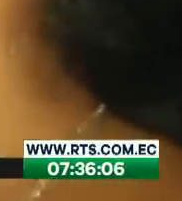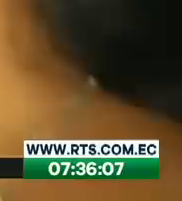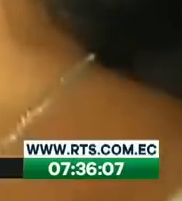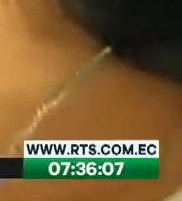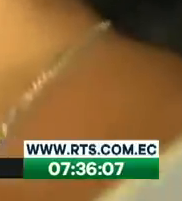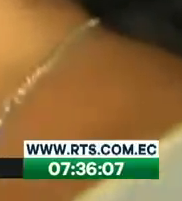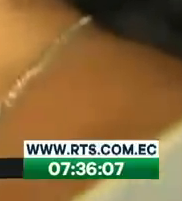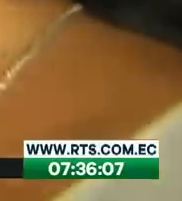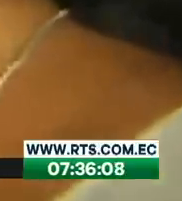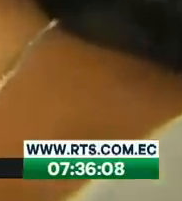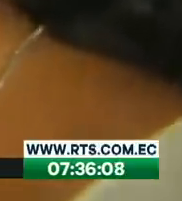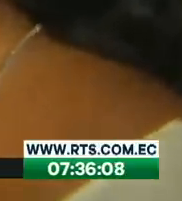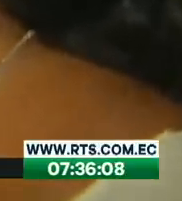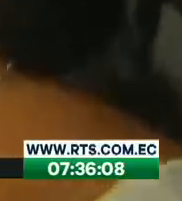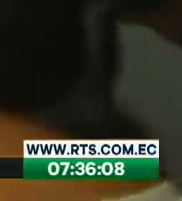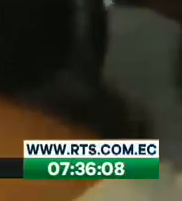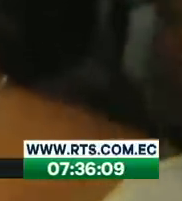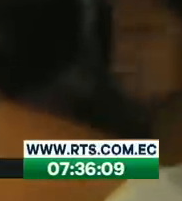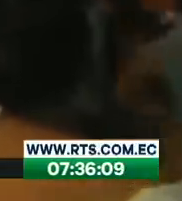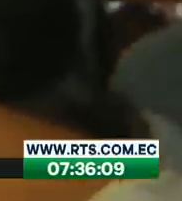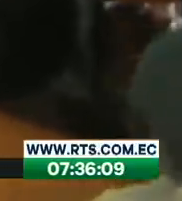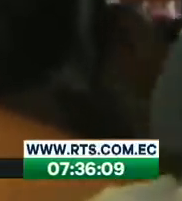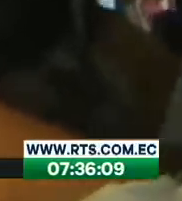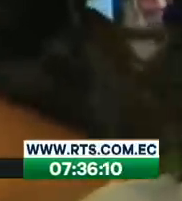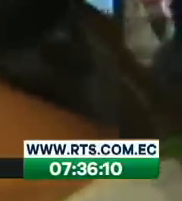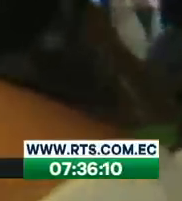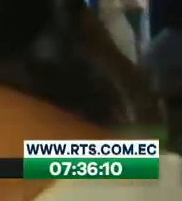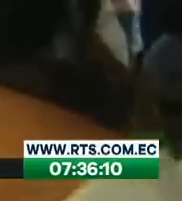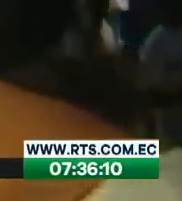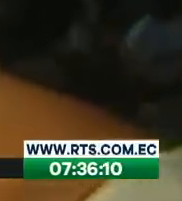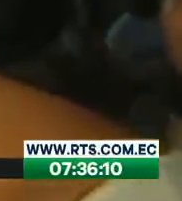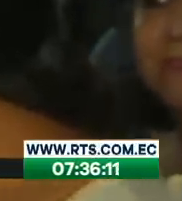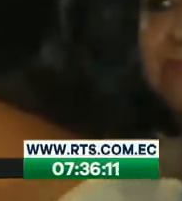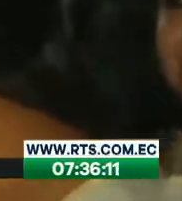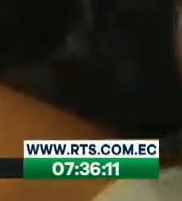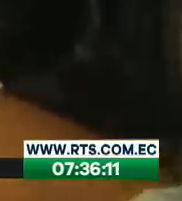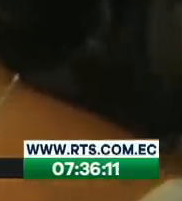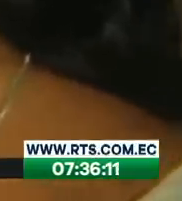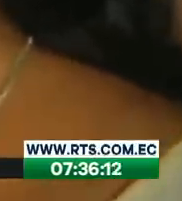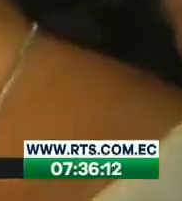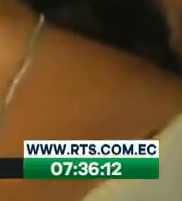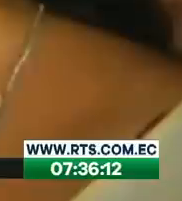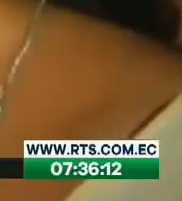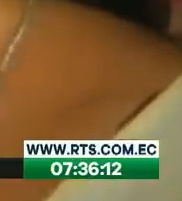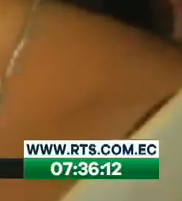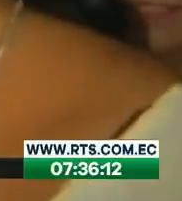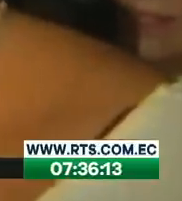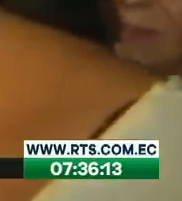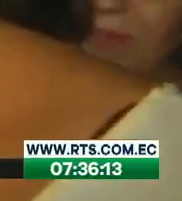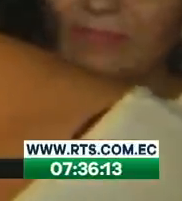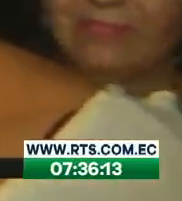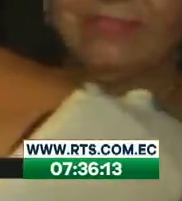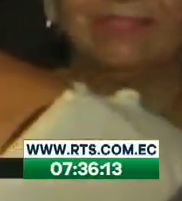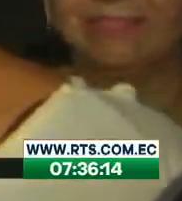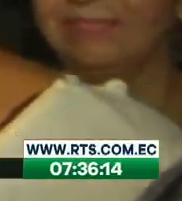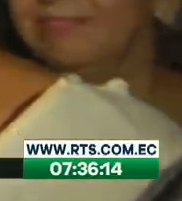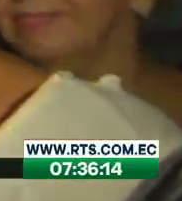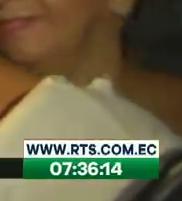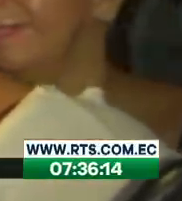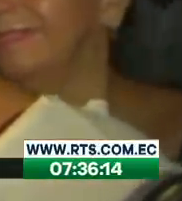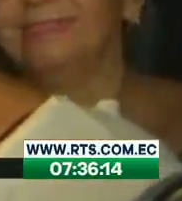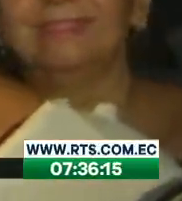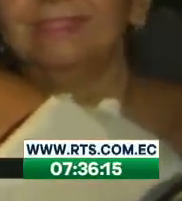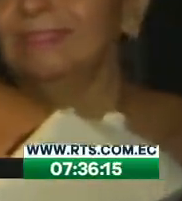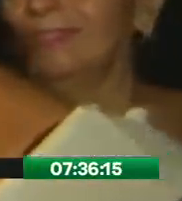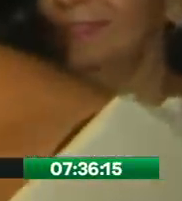esperando aquí las personas aquí caritativas, llamaron a los canales de televisión que vengan a ver a una criaturita chiquitita que y ahorita